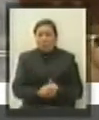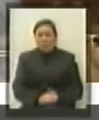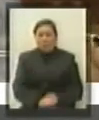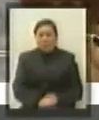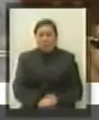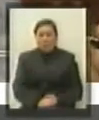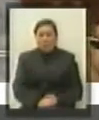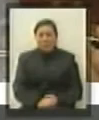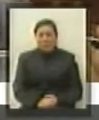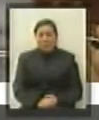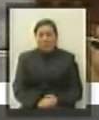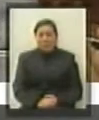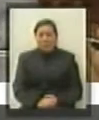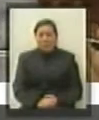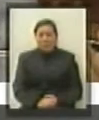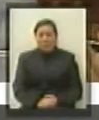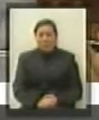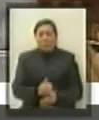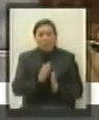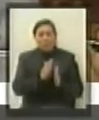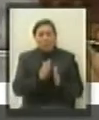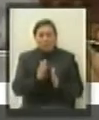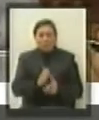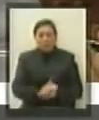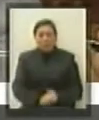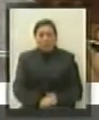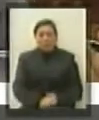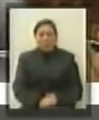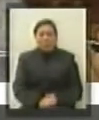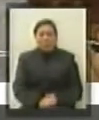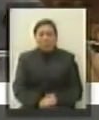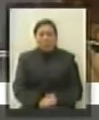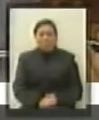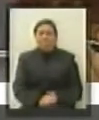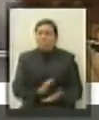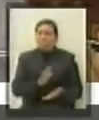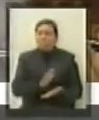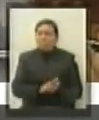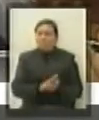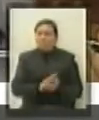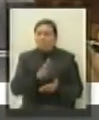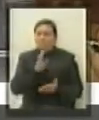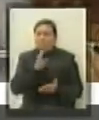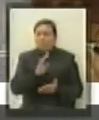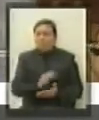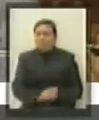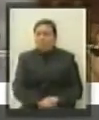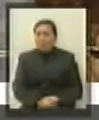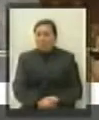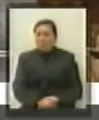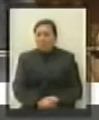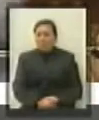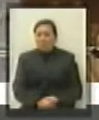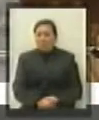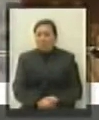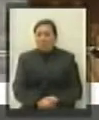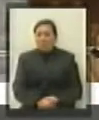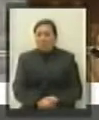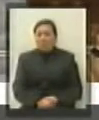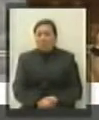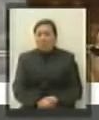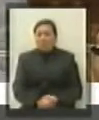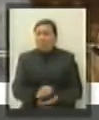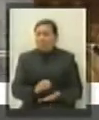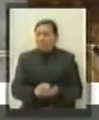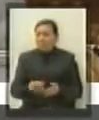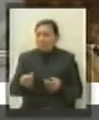pasa? Y además cuando uno pone orden de manera pacífica, dialogada, consensuada, que es además lo que se nos